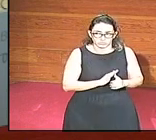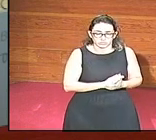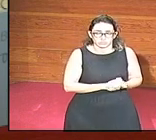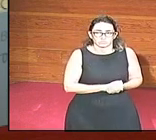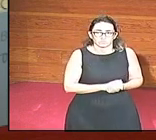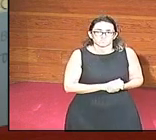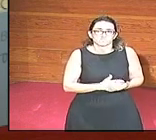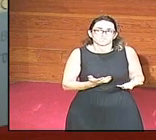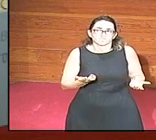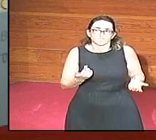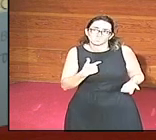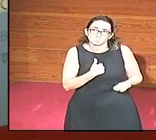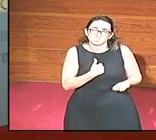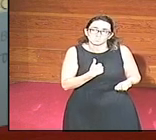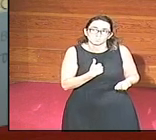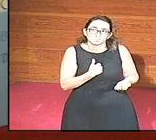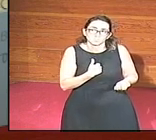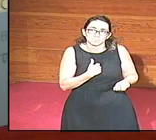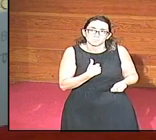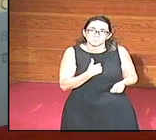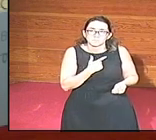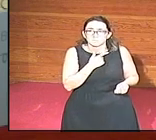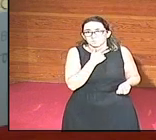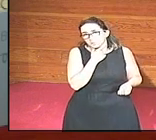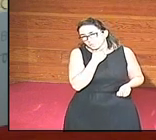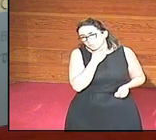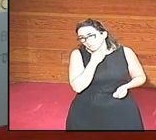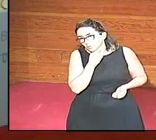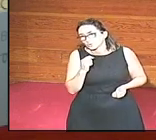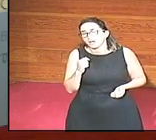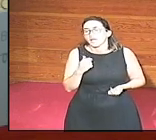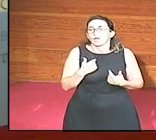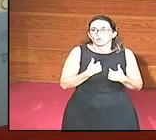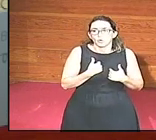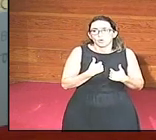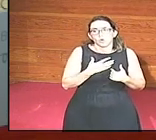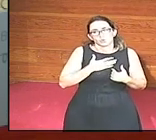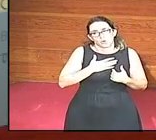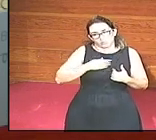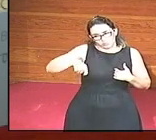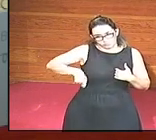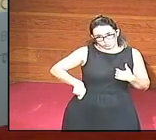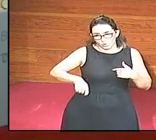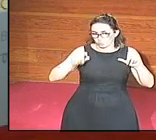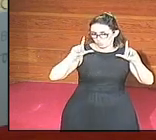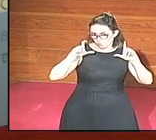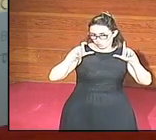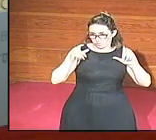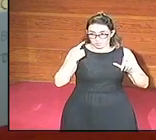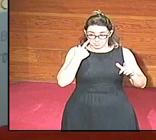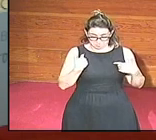Y a mí lo que me gustaría un poco, yo soy fotógrafo, no vengo aquí, como veis, no tengo